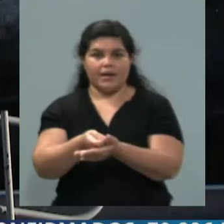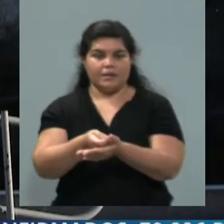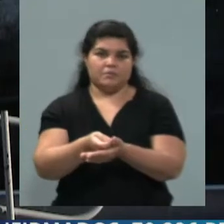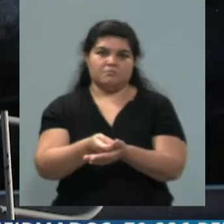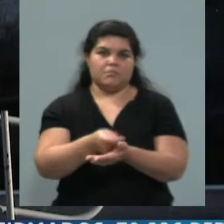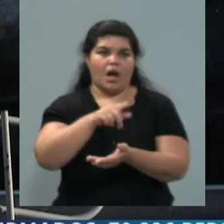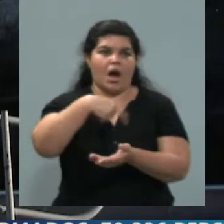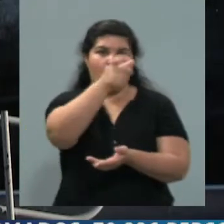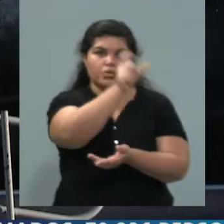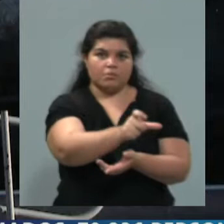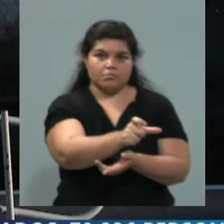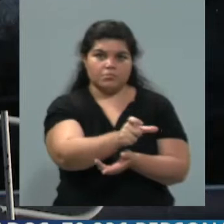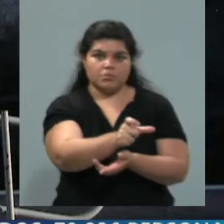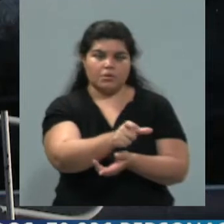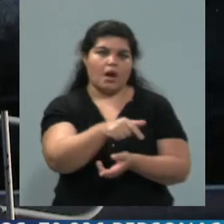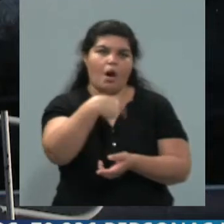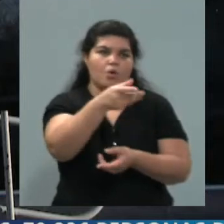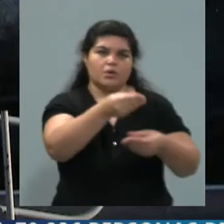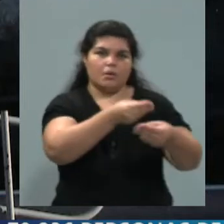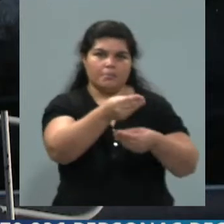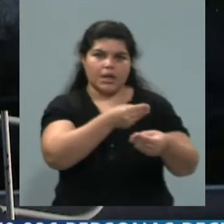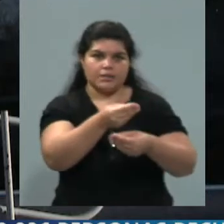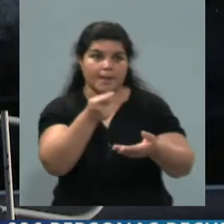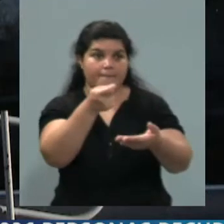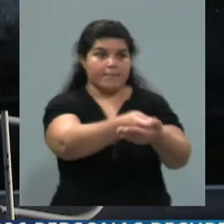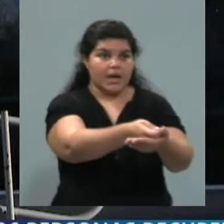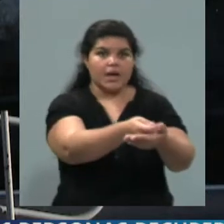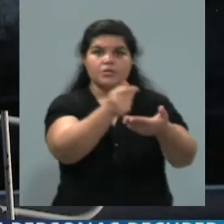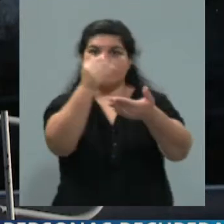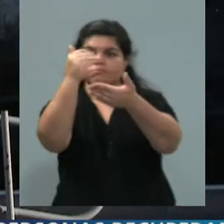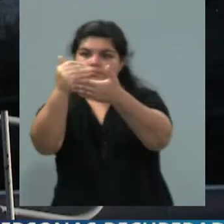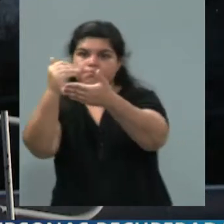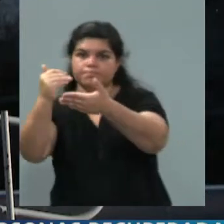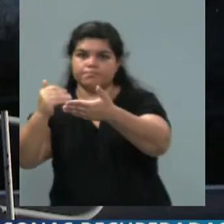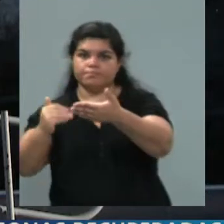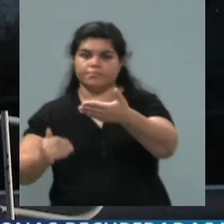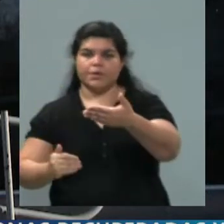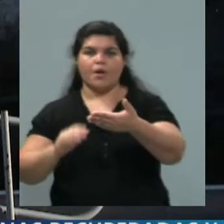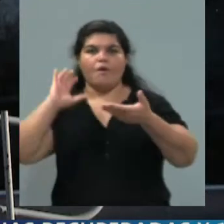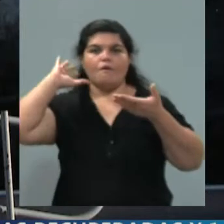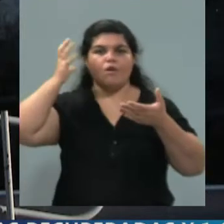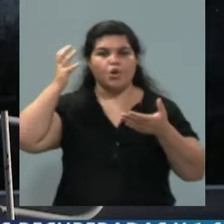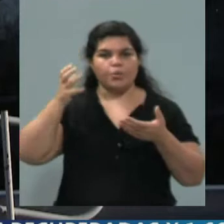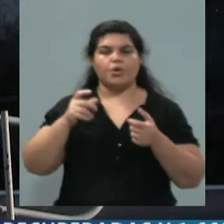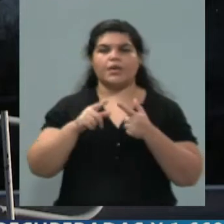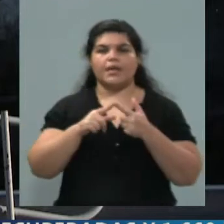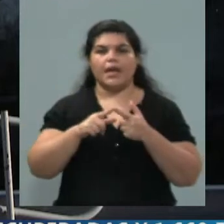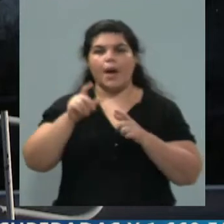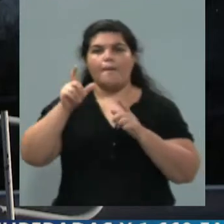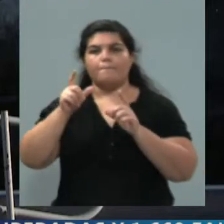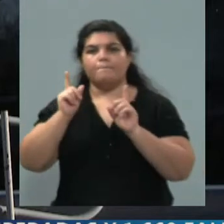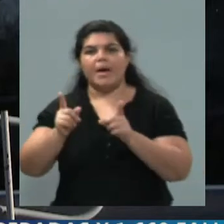prestadores. ¿Sí? Estos montos, como por ejemplo en fonoaudiología, maestra de apoyo, etcétera,